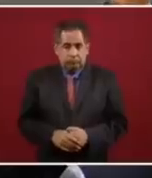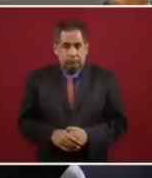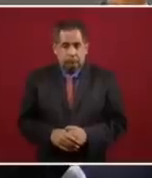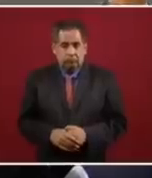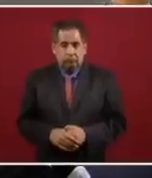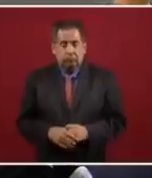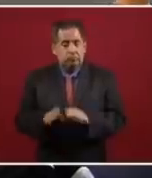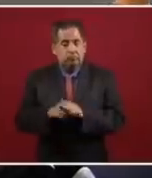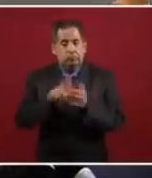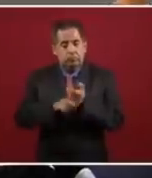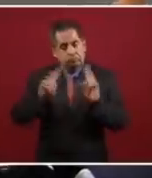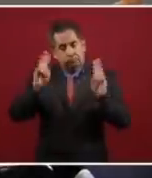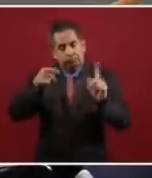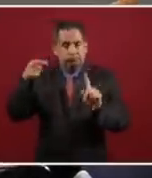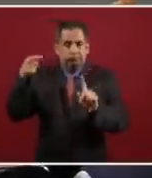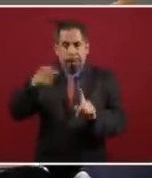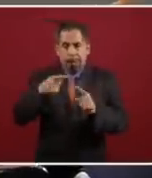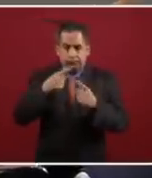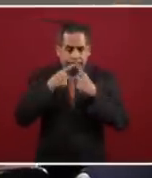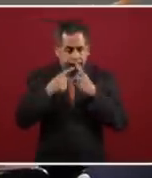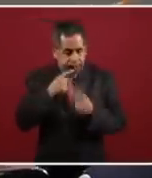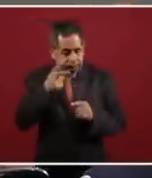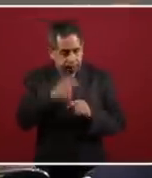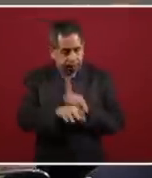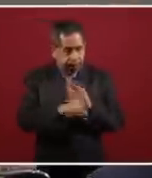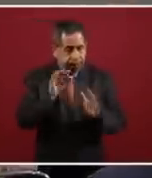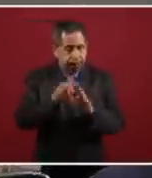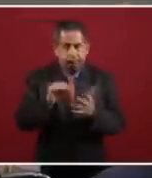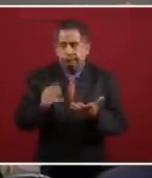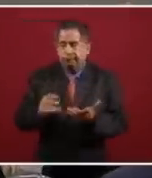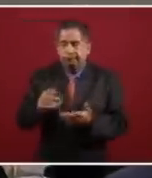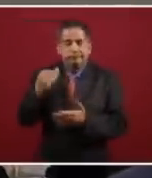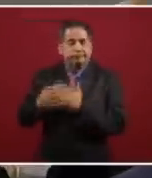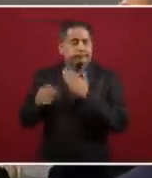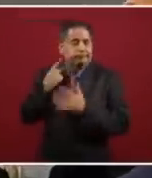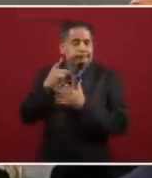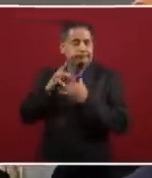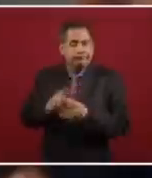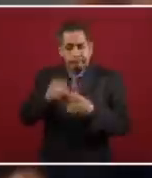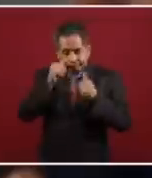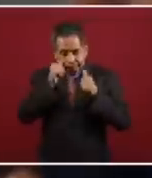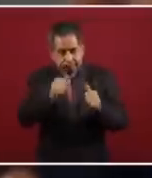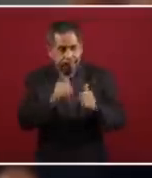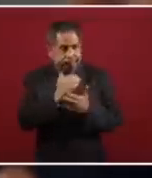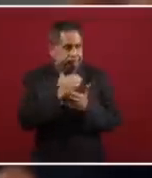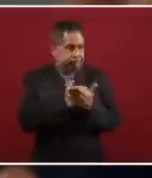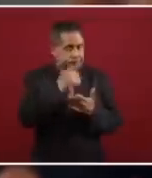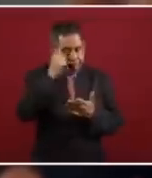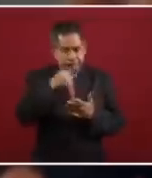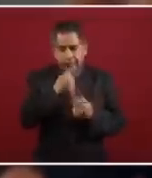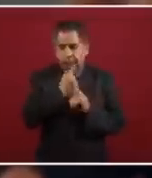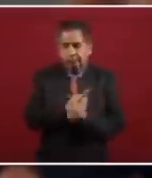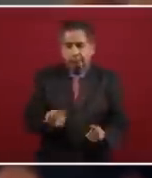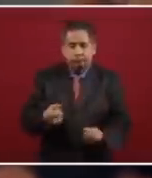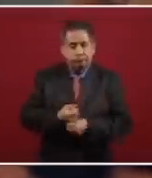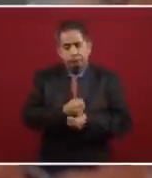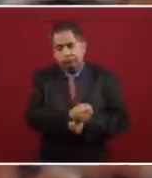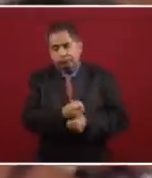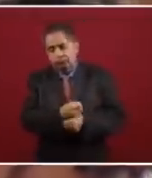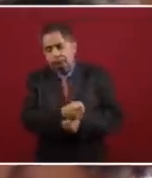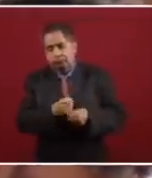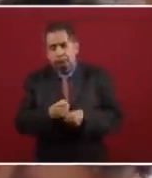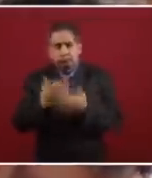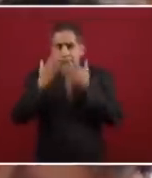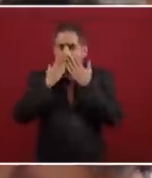Tratamos un poco el tema y nos encontramos con que las políticas públicas para atención y prevención del maltrato infantil son